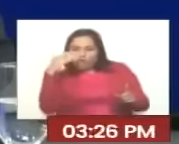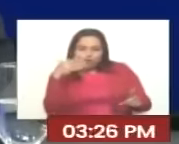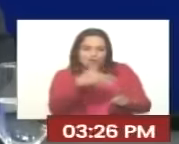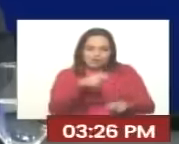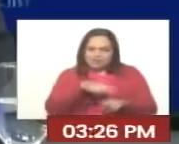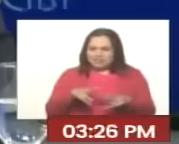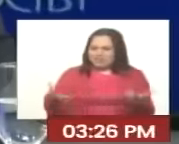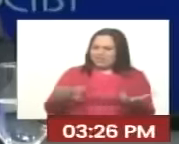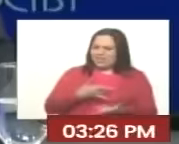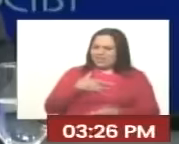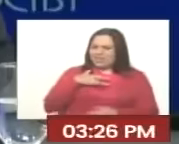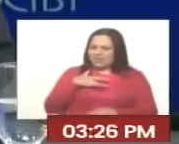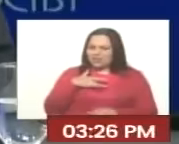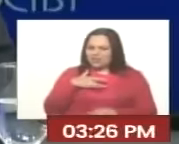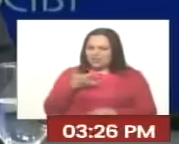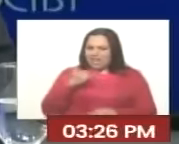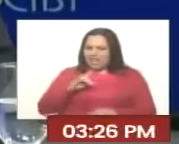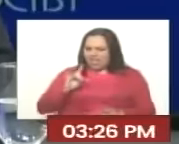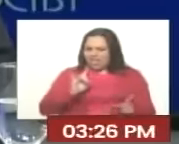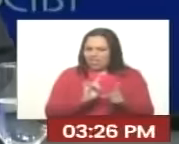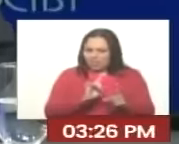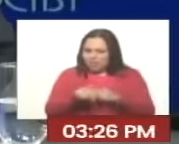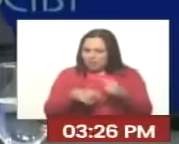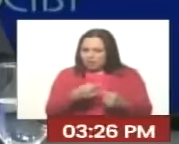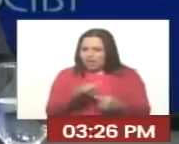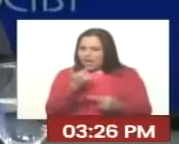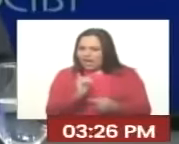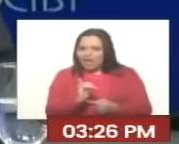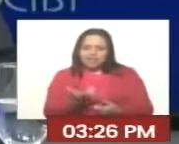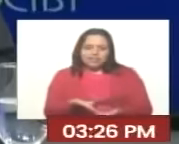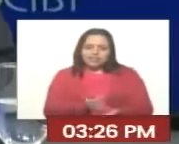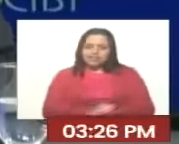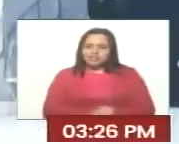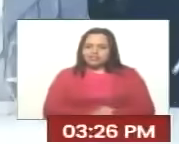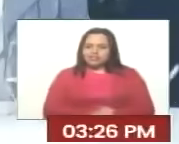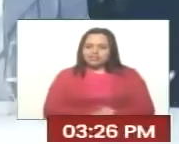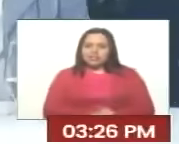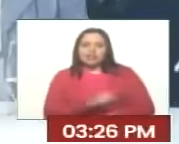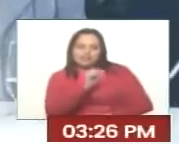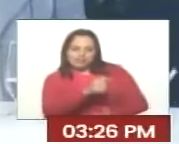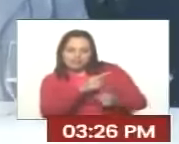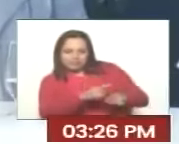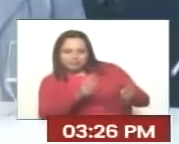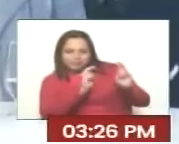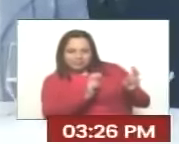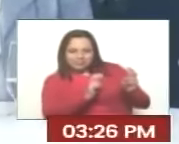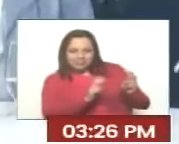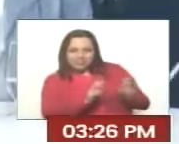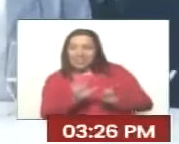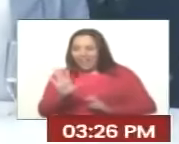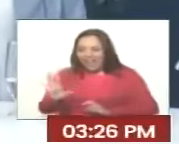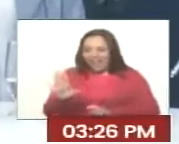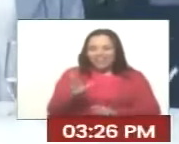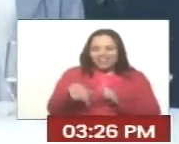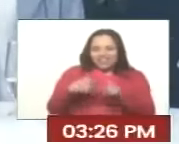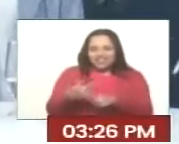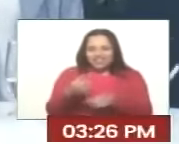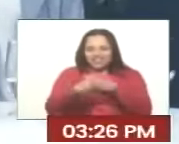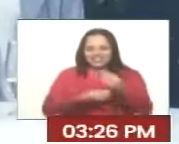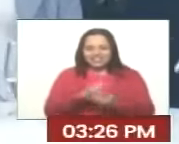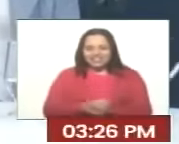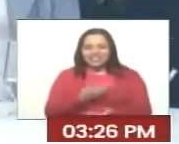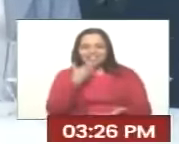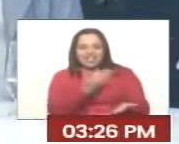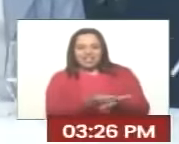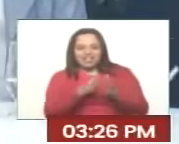Por Dios, el que tiene la atracción sexual luego se convierte en pederasta. Bueno, eso es para otro programa. Gracias por acompañarnos, gracias